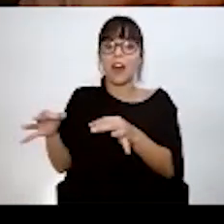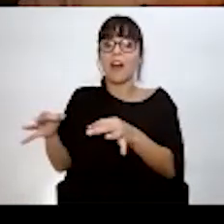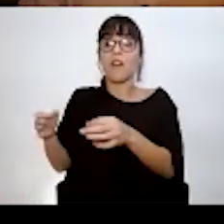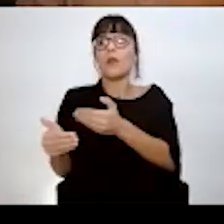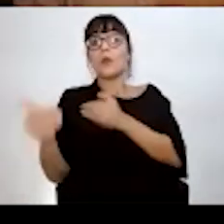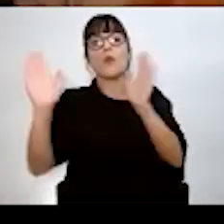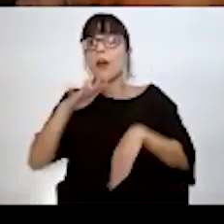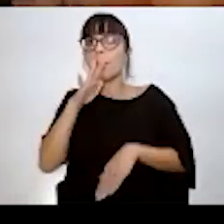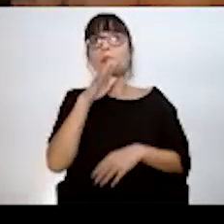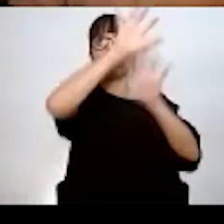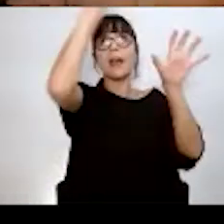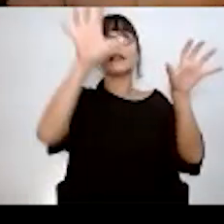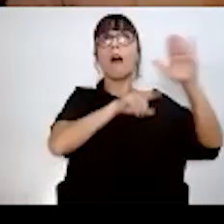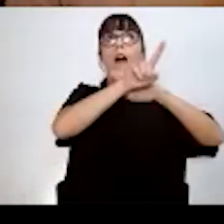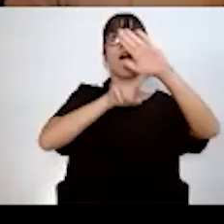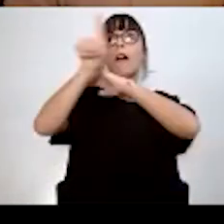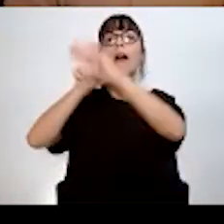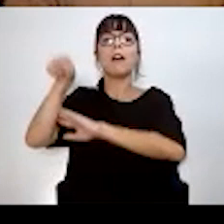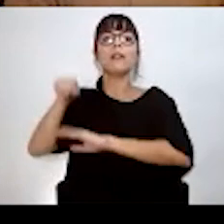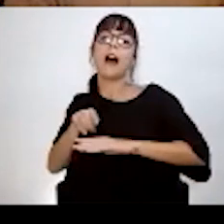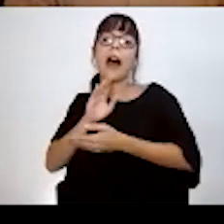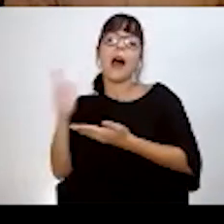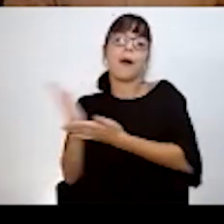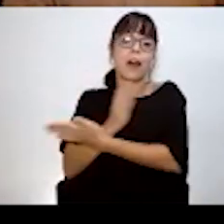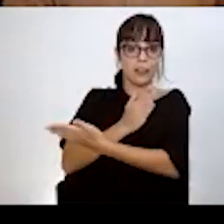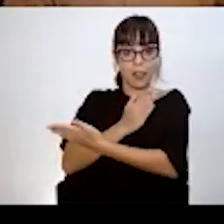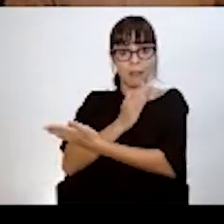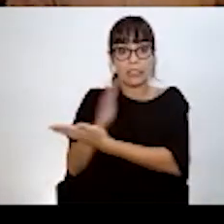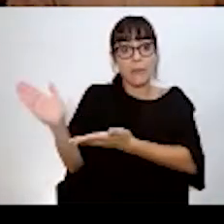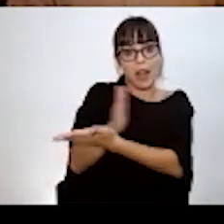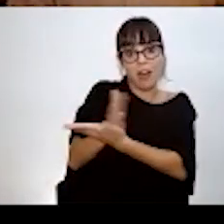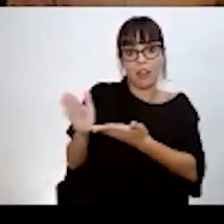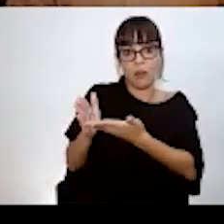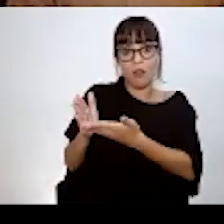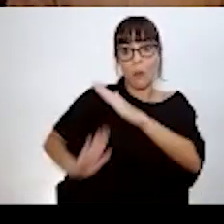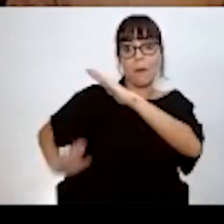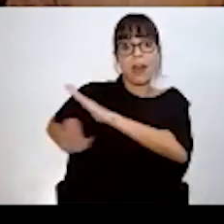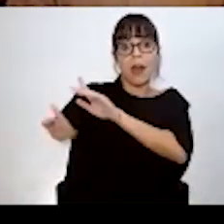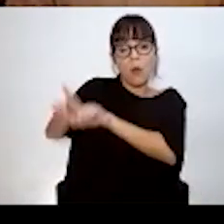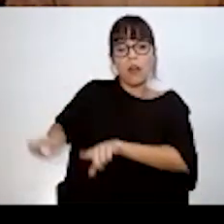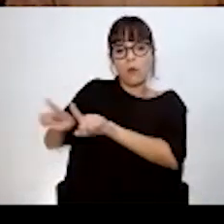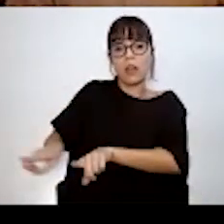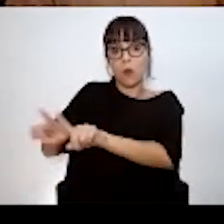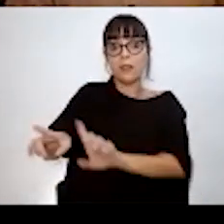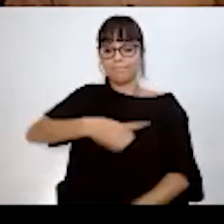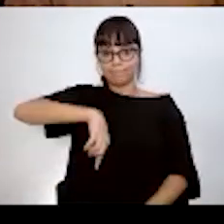eso, yo creo que, y trataré de explicarme, nos ha pasado a nosotros, nuestra mirada al